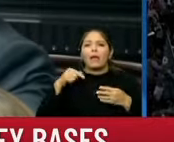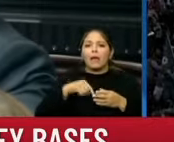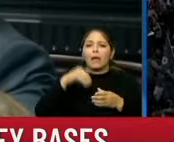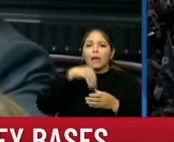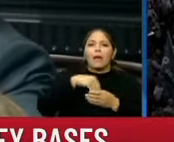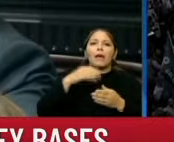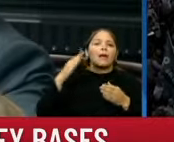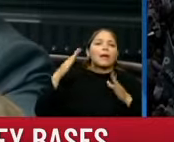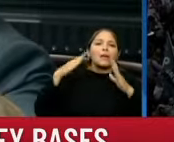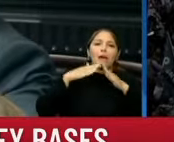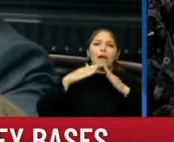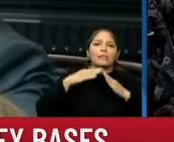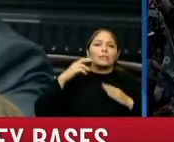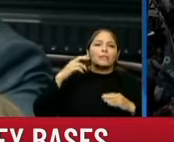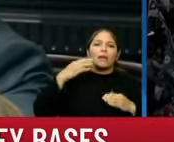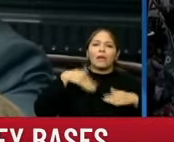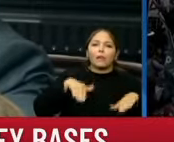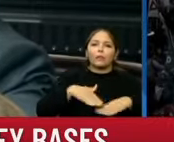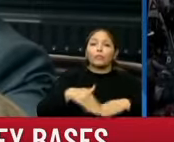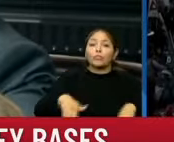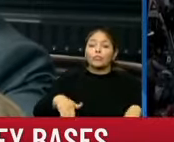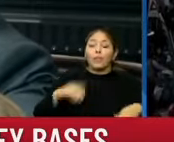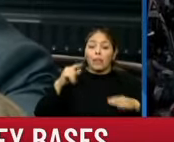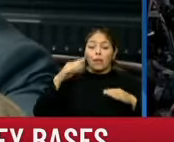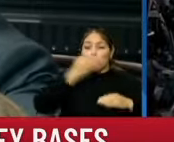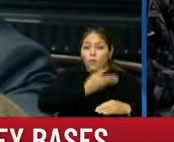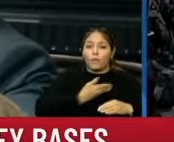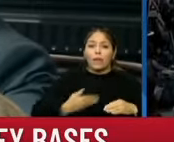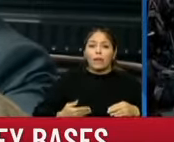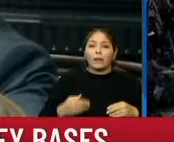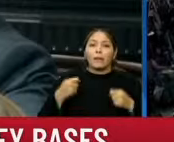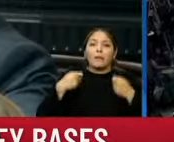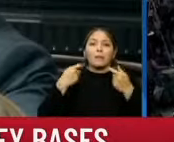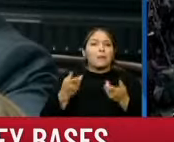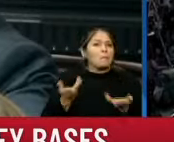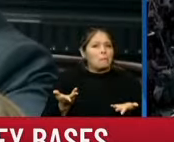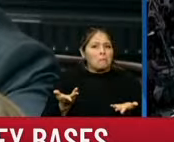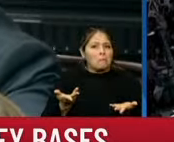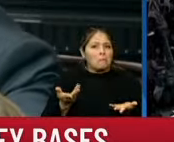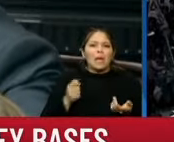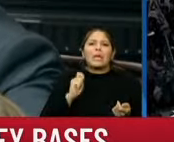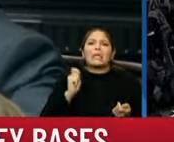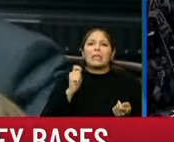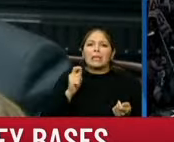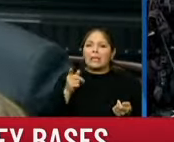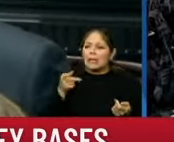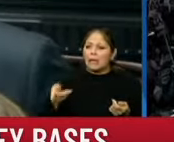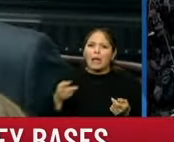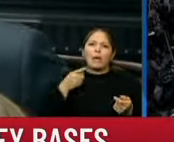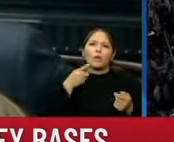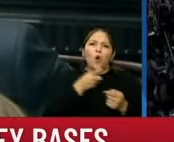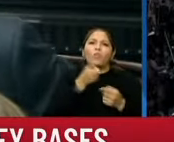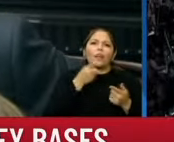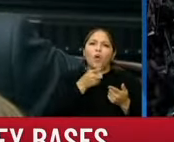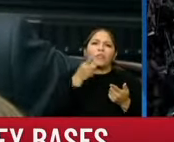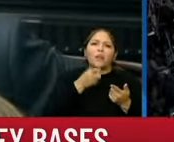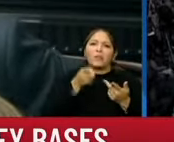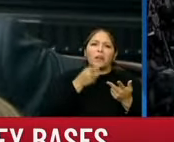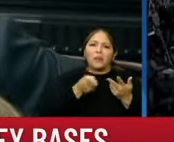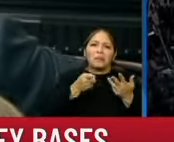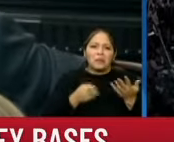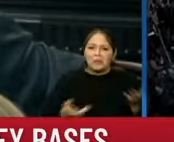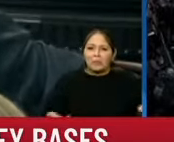y siempre lo cuestiona. Exacto. Le ha pasado muchas veces ese tema. De hecho, en algún momento me decía, yo prefiero el que ya sé que me